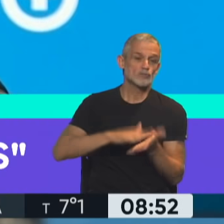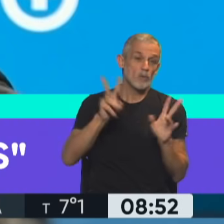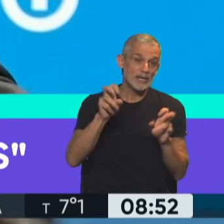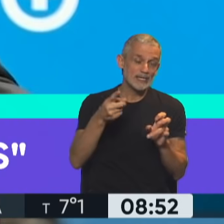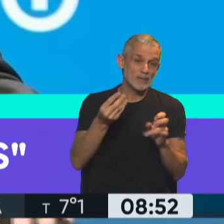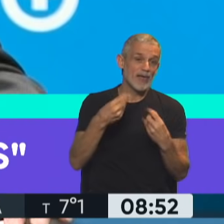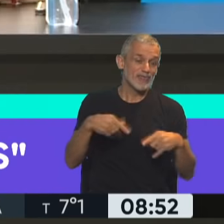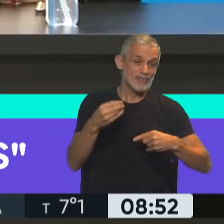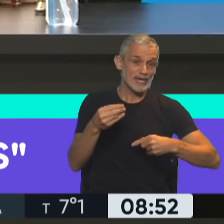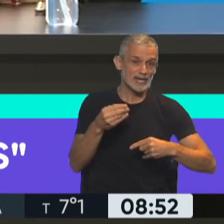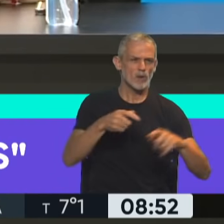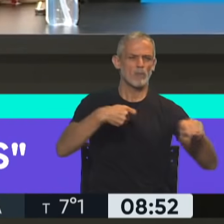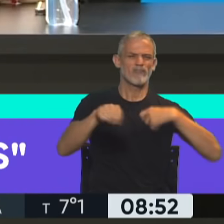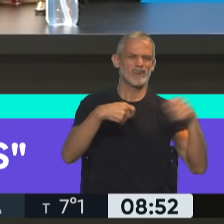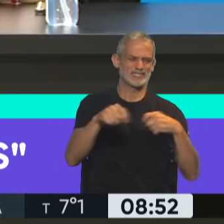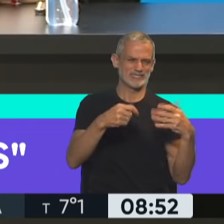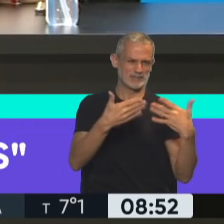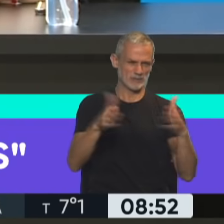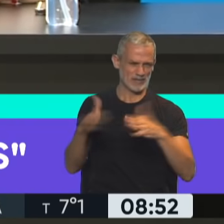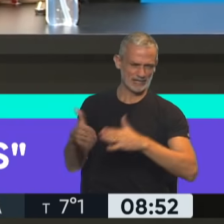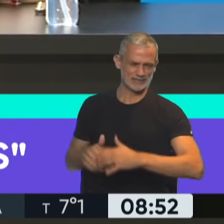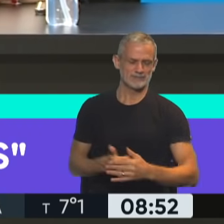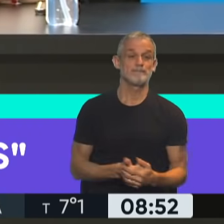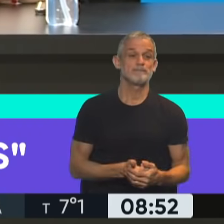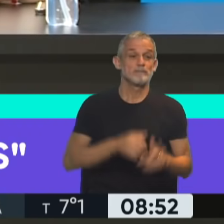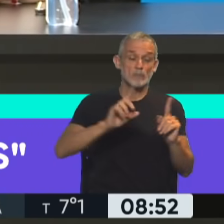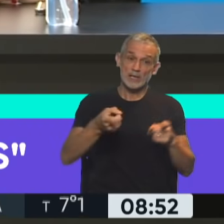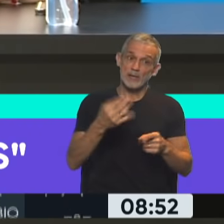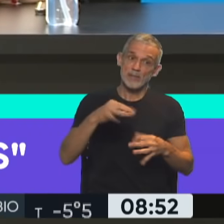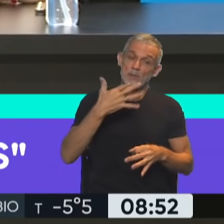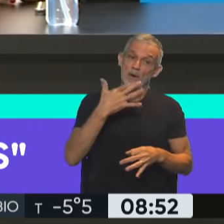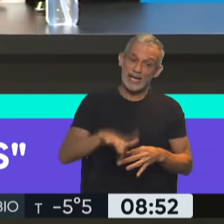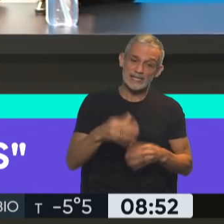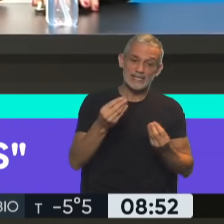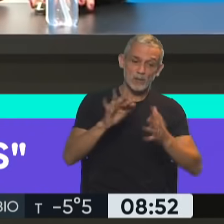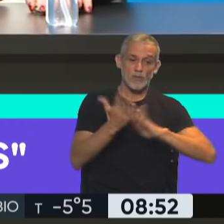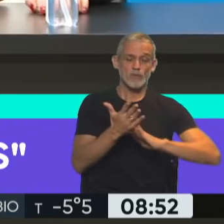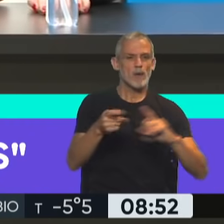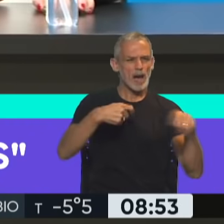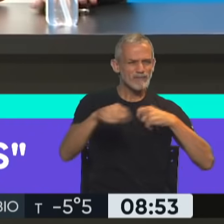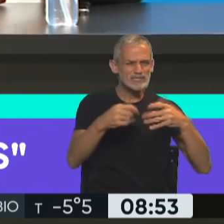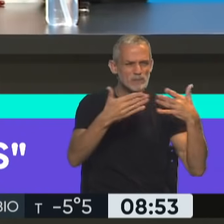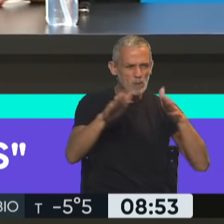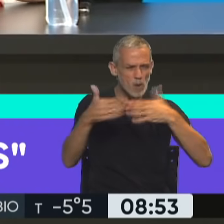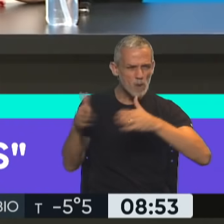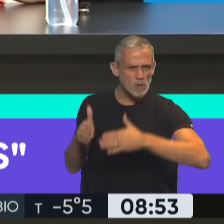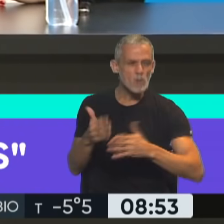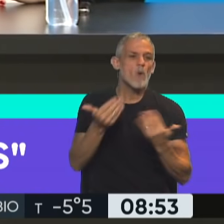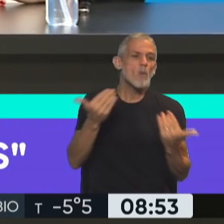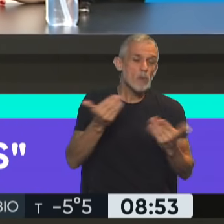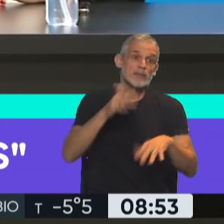con las flexibilizaciones. También hay que entender que en la medida que se flexibilice,